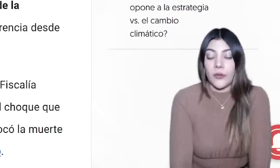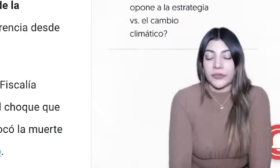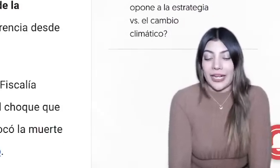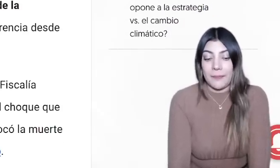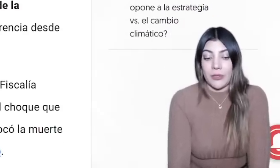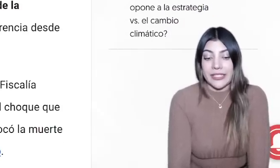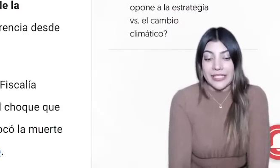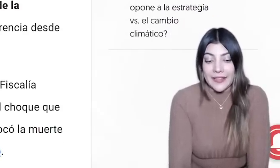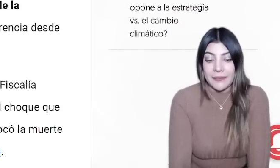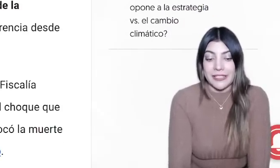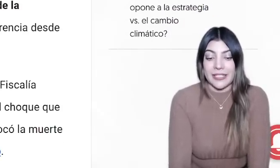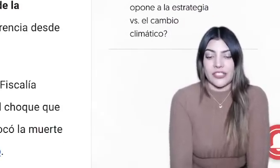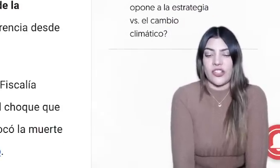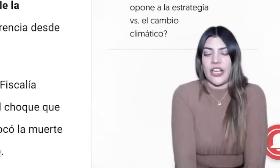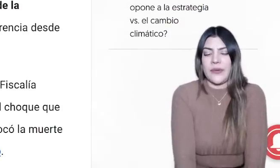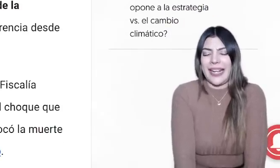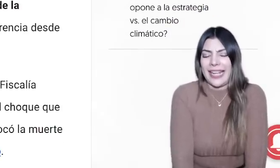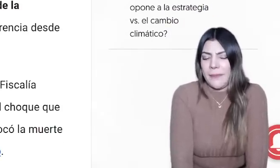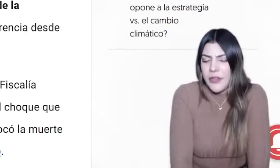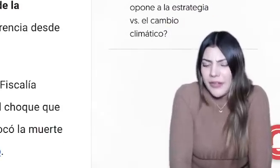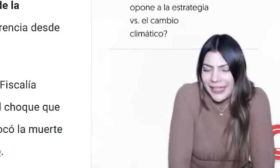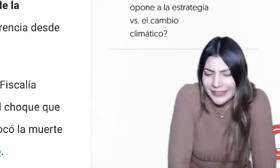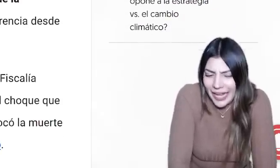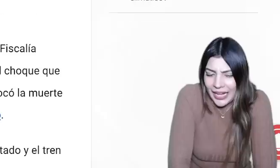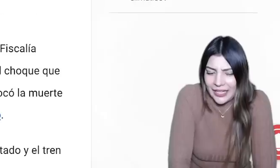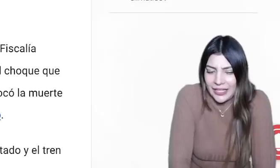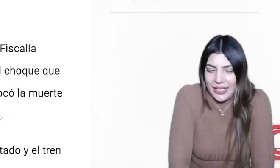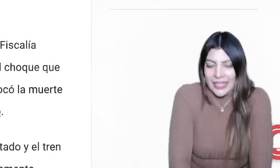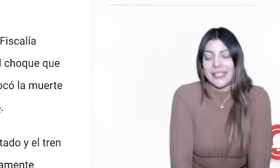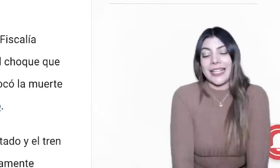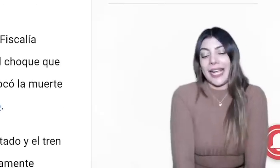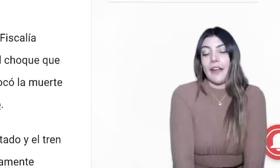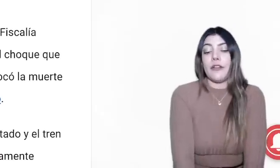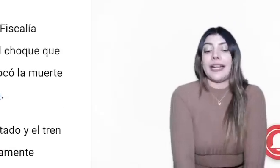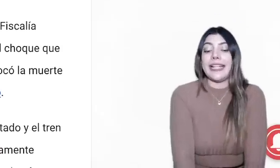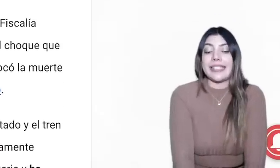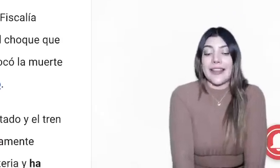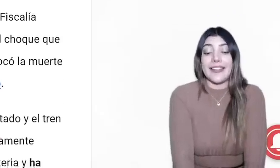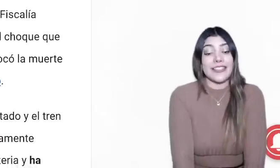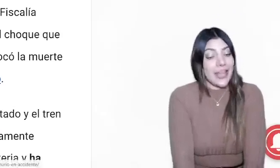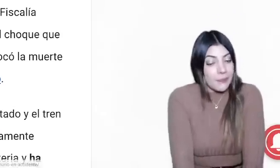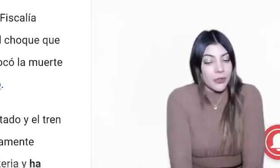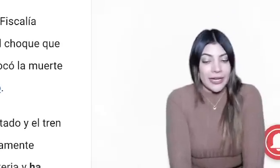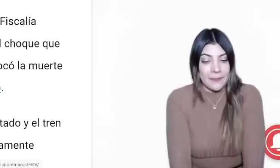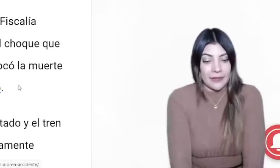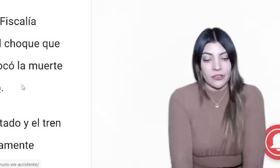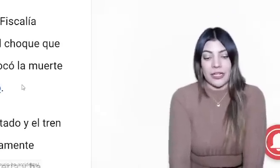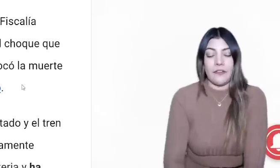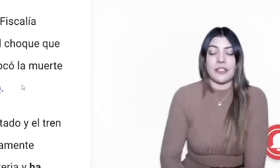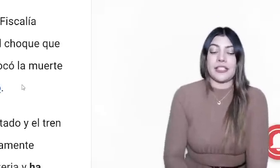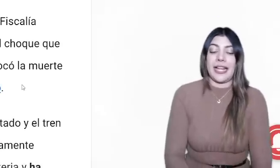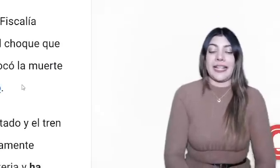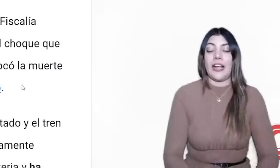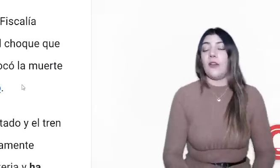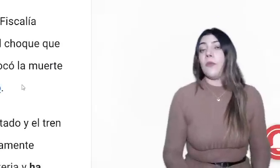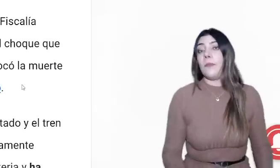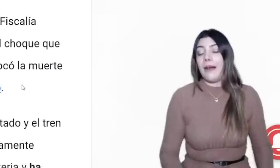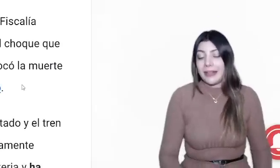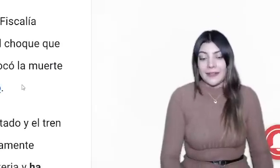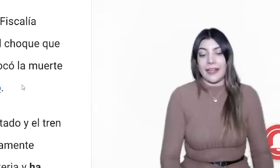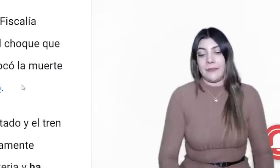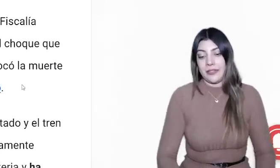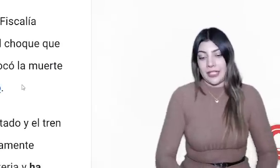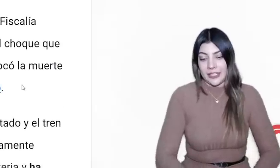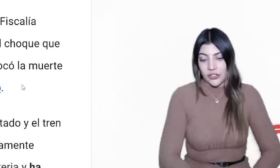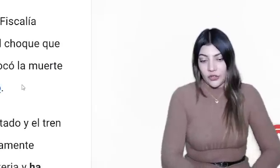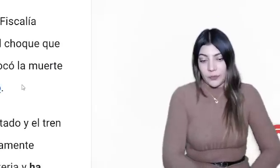la tuvo que encontrar la policía de investigación en una camioneta. Esta caja fue analizada ya por elementos de la fiscalía como